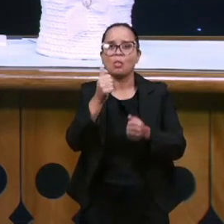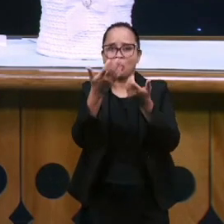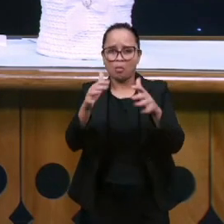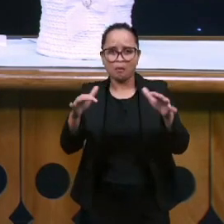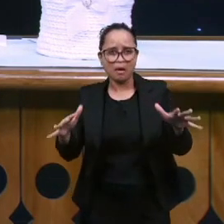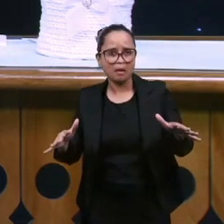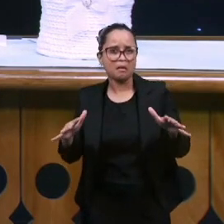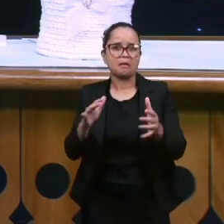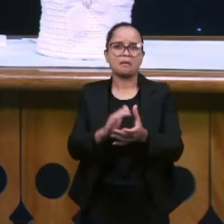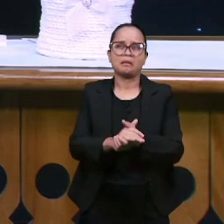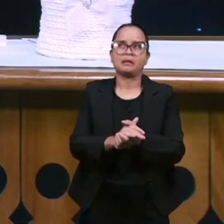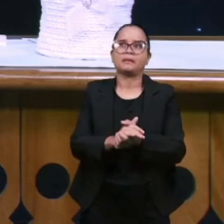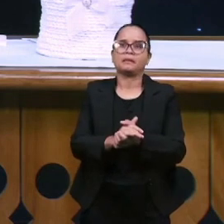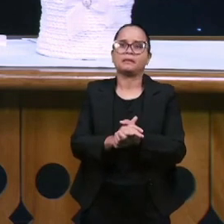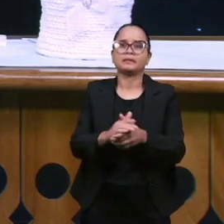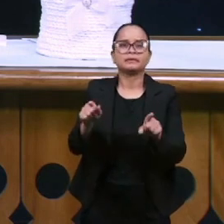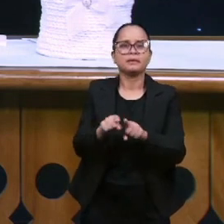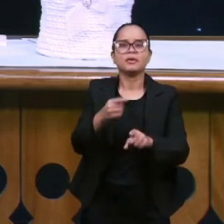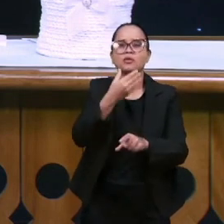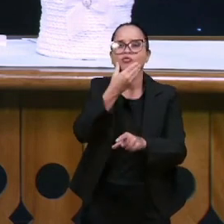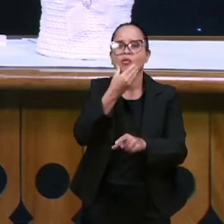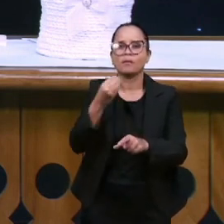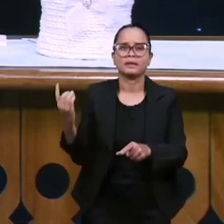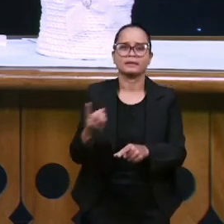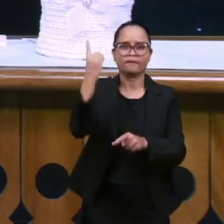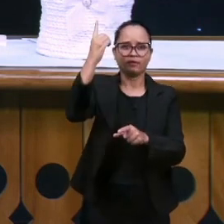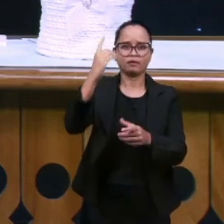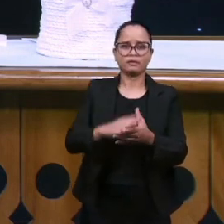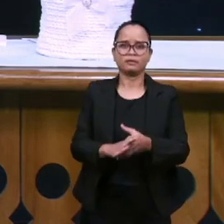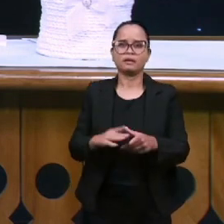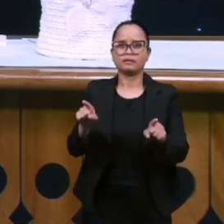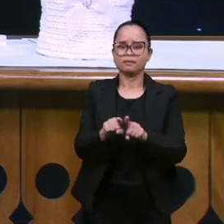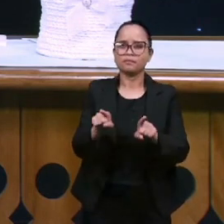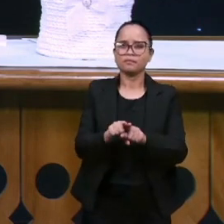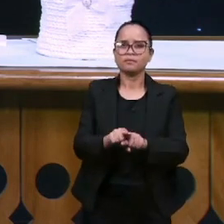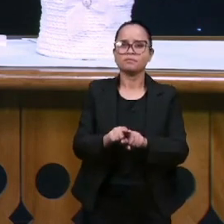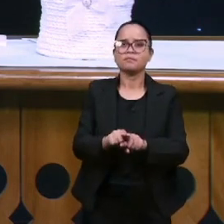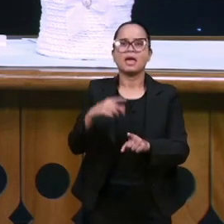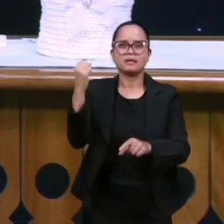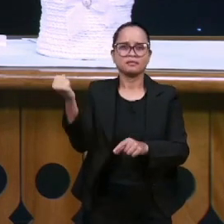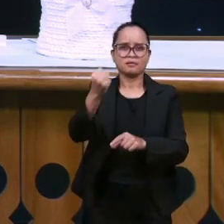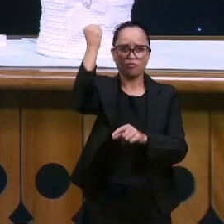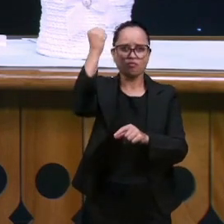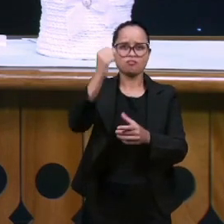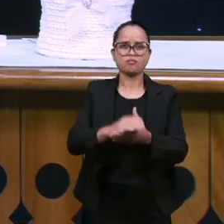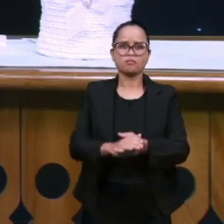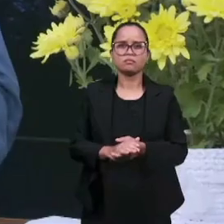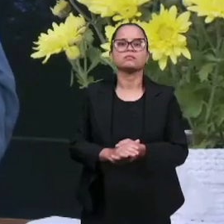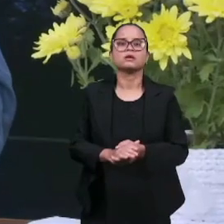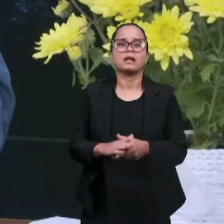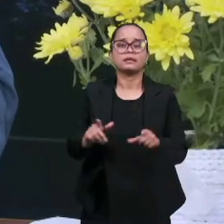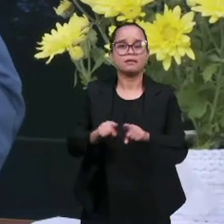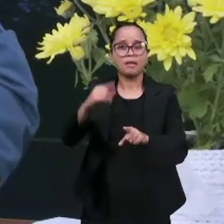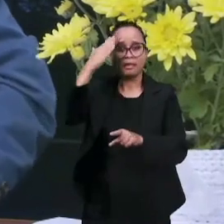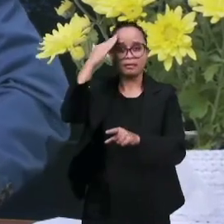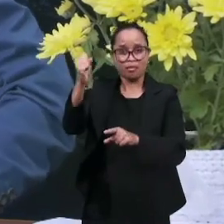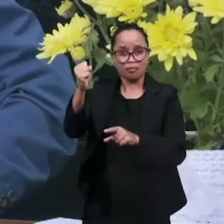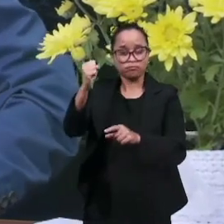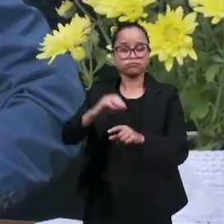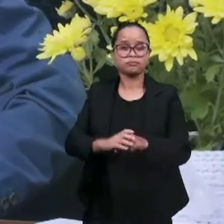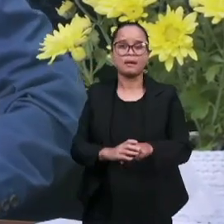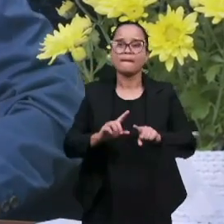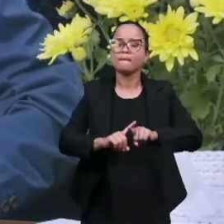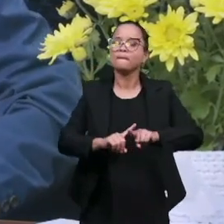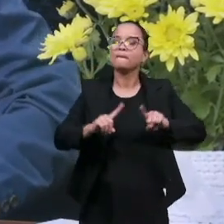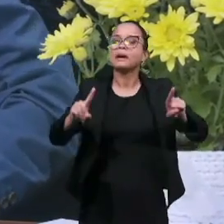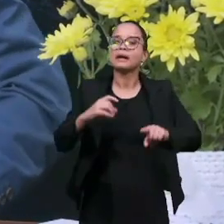Historias al respecto de hombres importantes, como fue David con su reino, Saúl, Salomón. Pero lo que importa aquí, mis